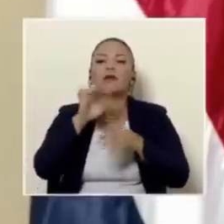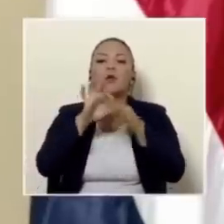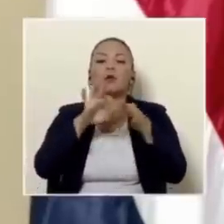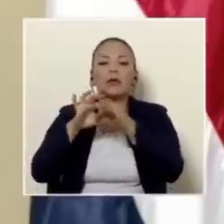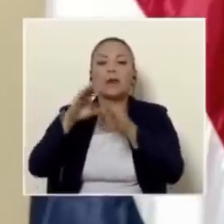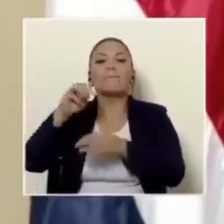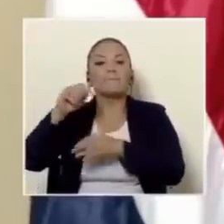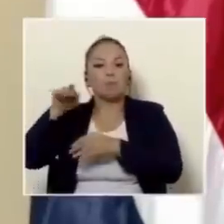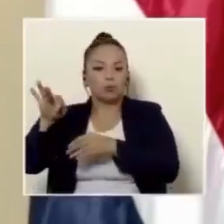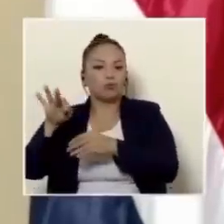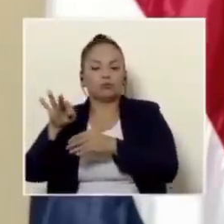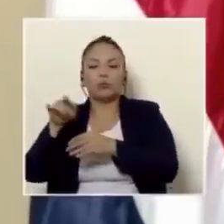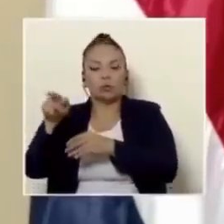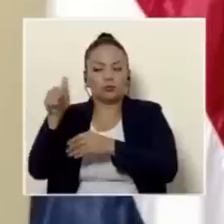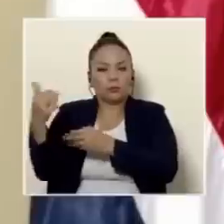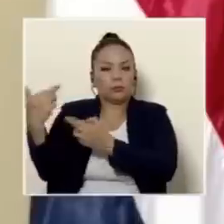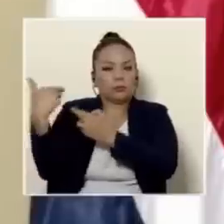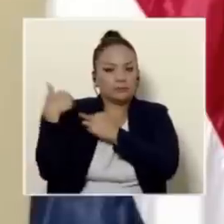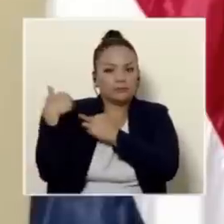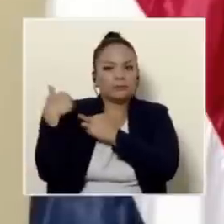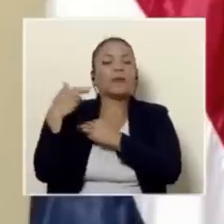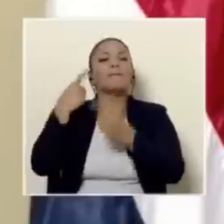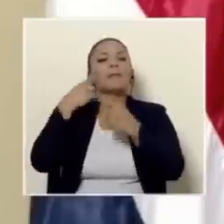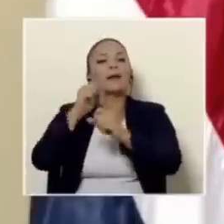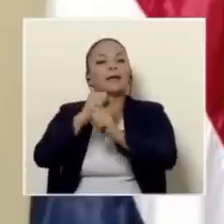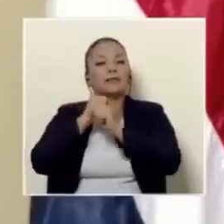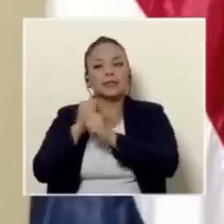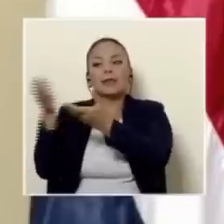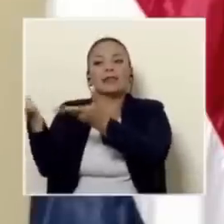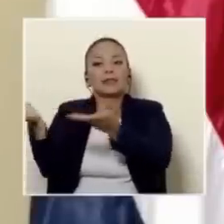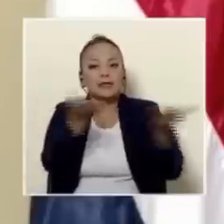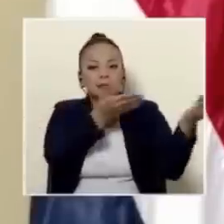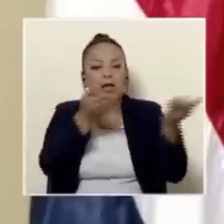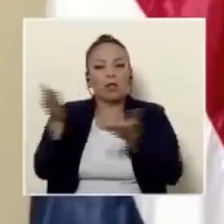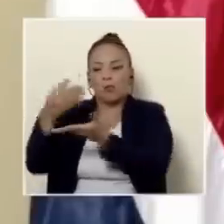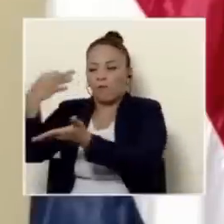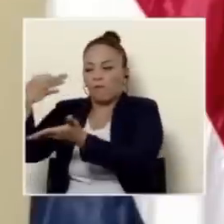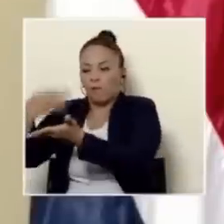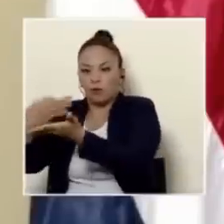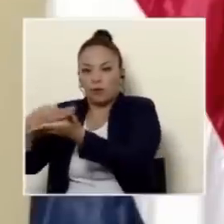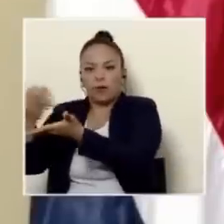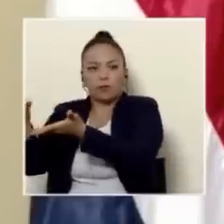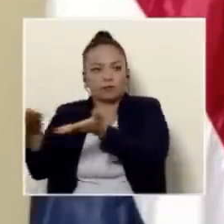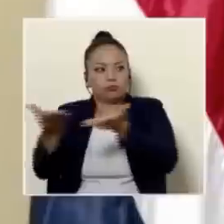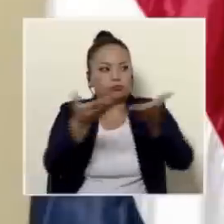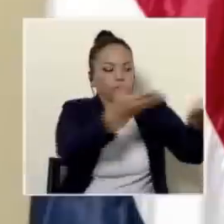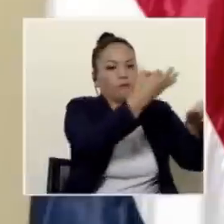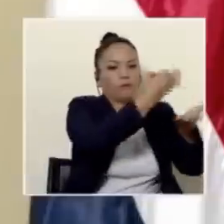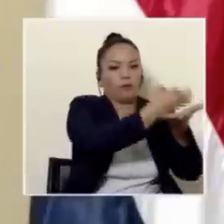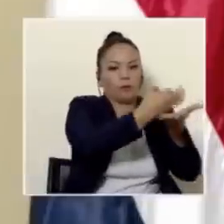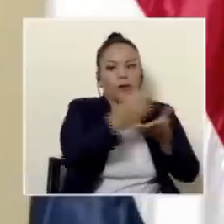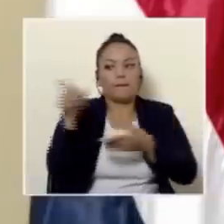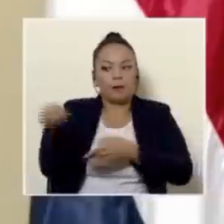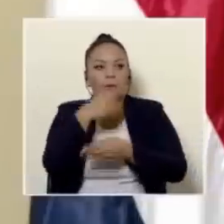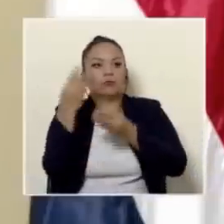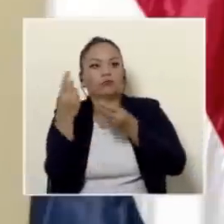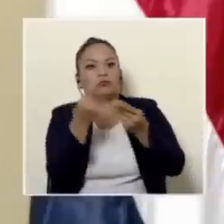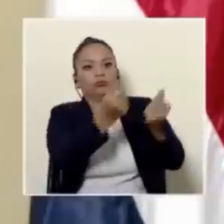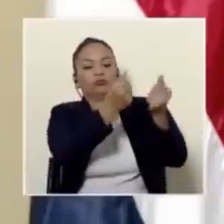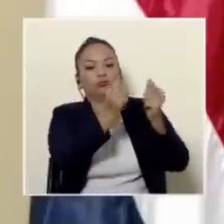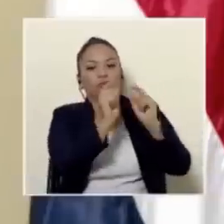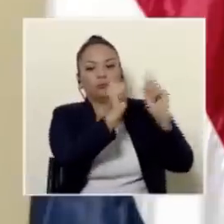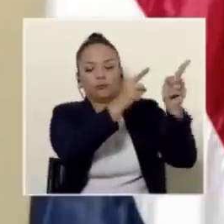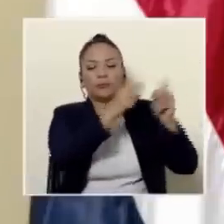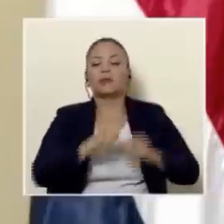MOP directamente, garantizar ese traslado de frontera a frontera para que ellos puedan transitar de forma más fluida.